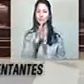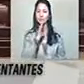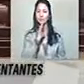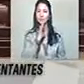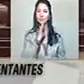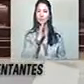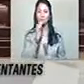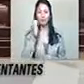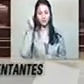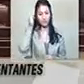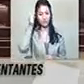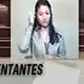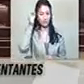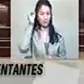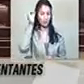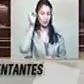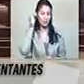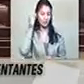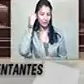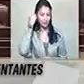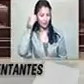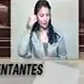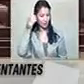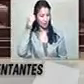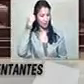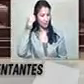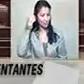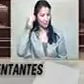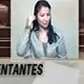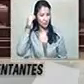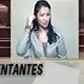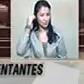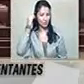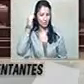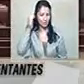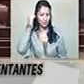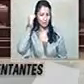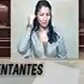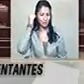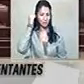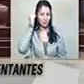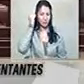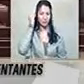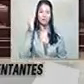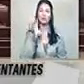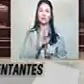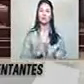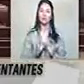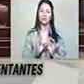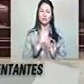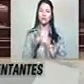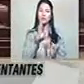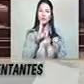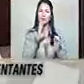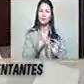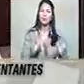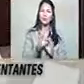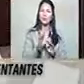como en el auto que acaba de expedir el magistrado, sea una de las causas que